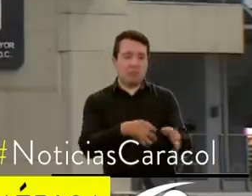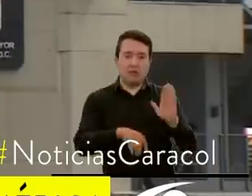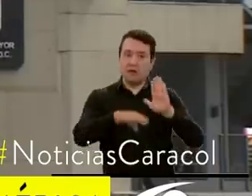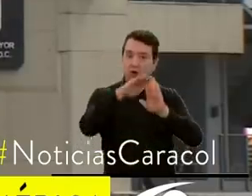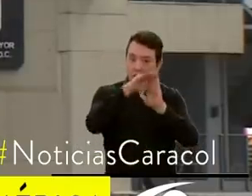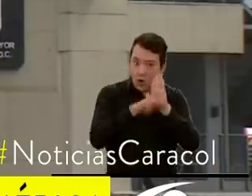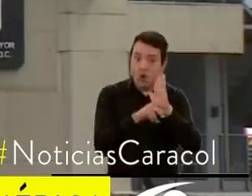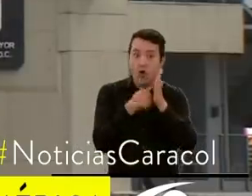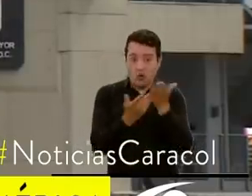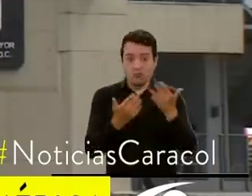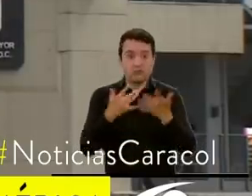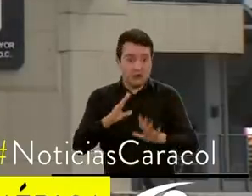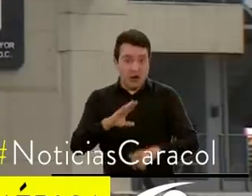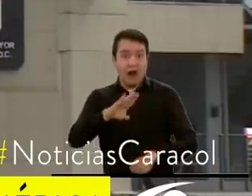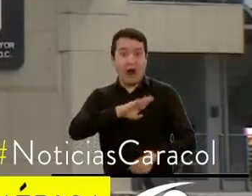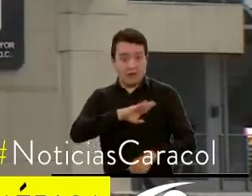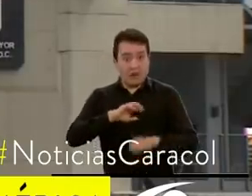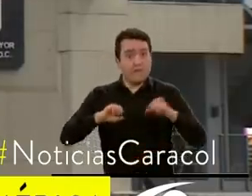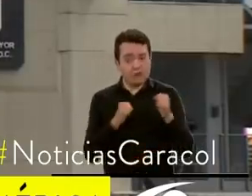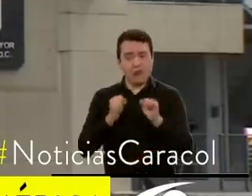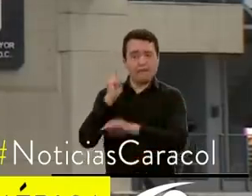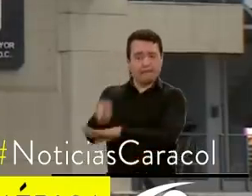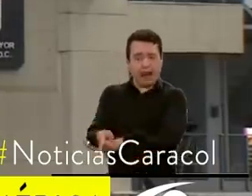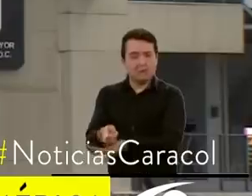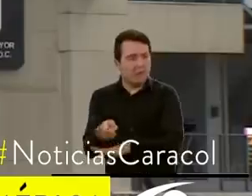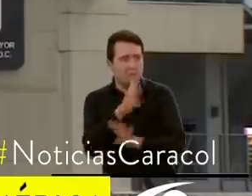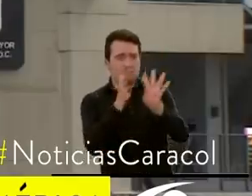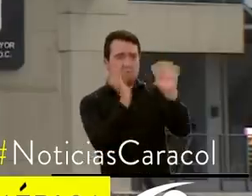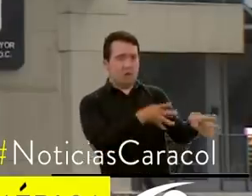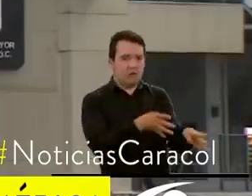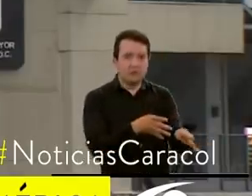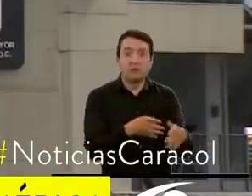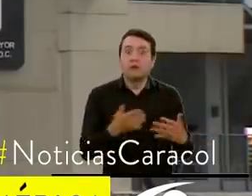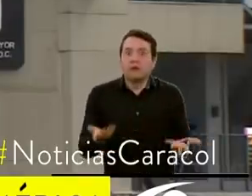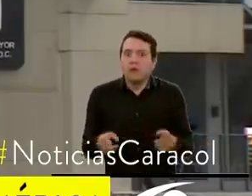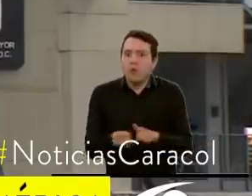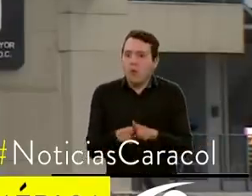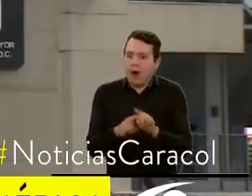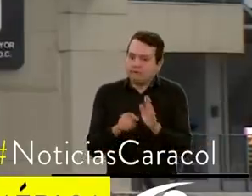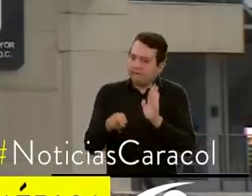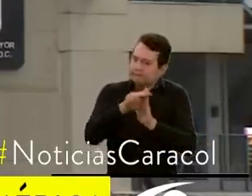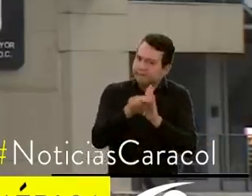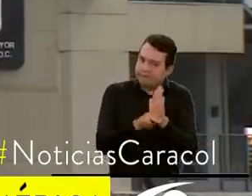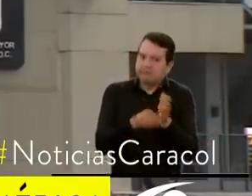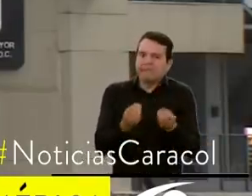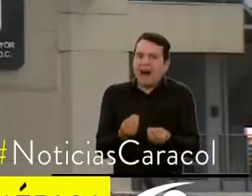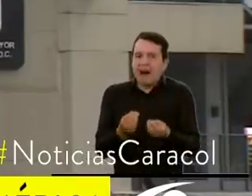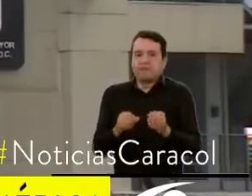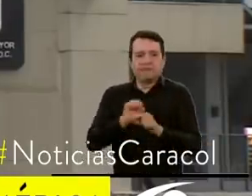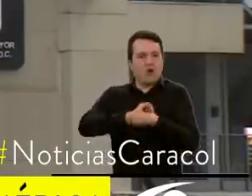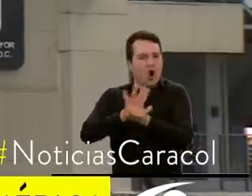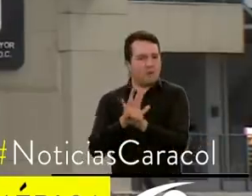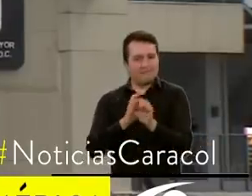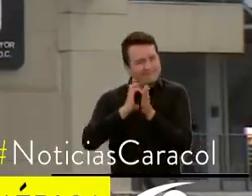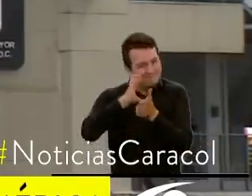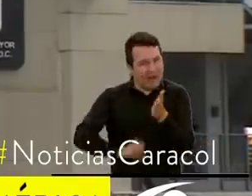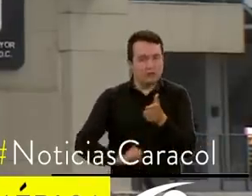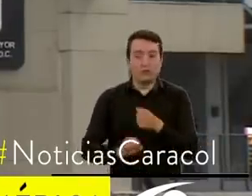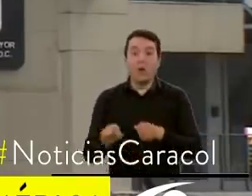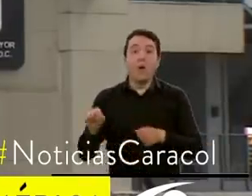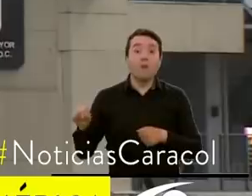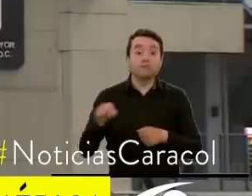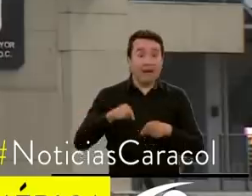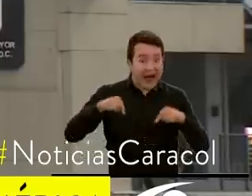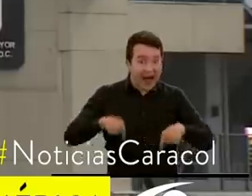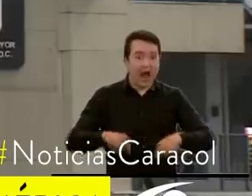restrictivas que había impuesto la alcaldía para evitar contagios aquí en la capital. Se vio la ingesta de licor en espacio